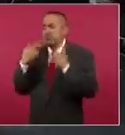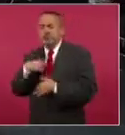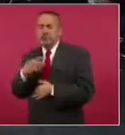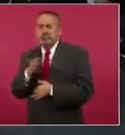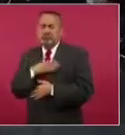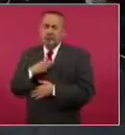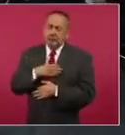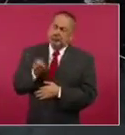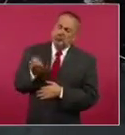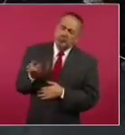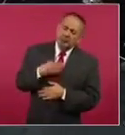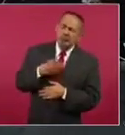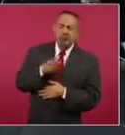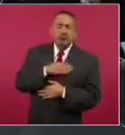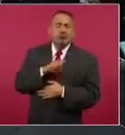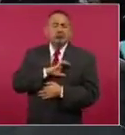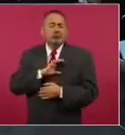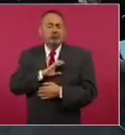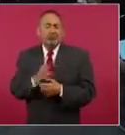Bueno, Ondita,